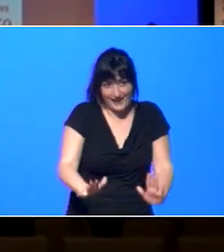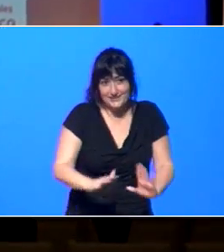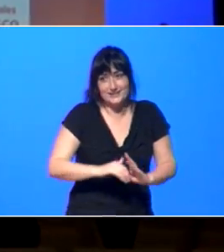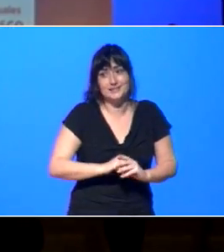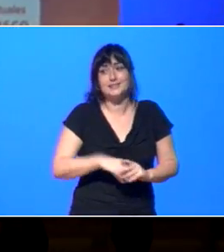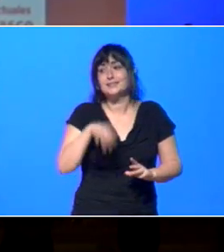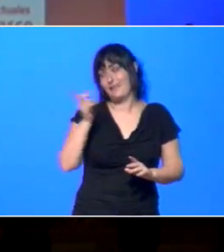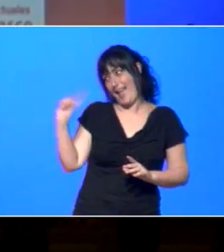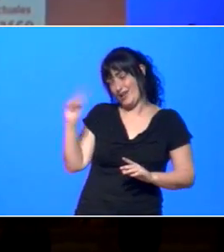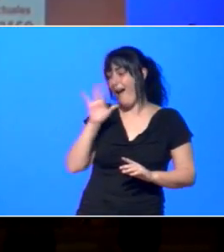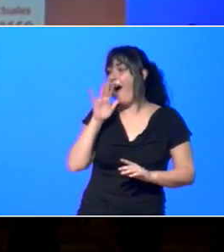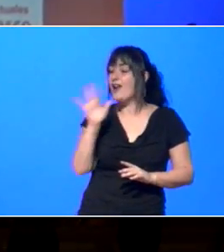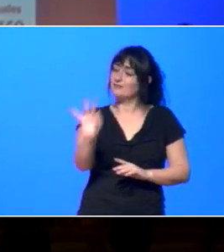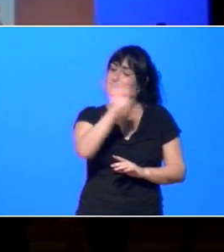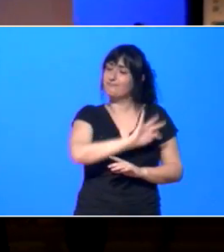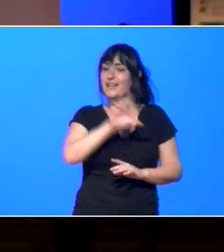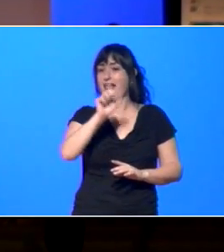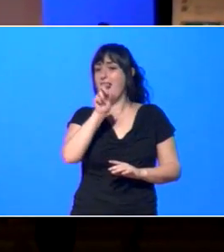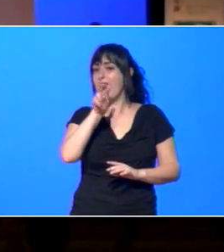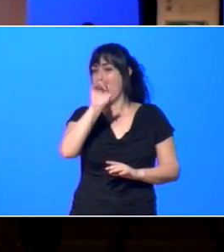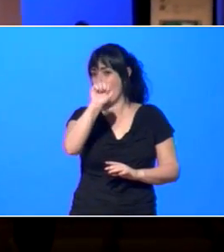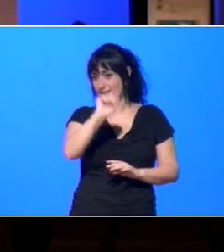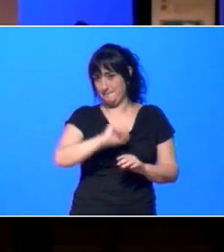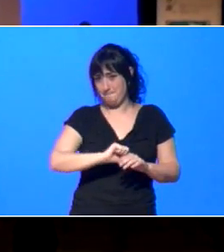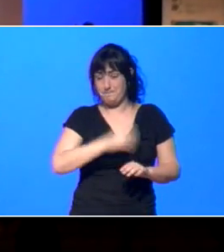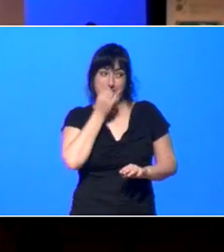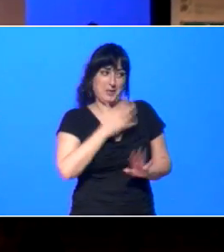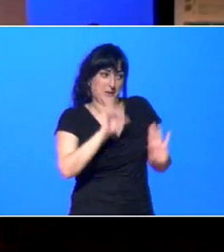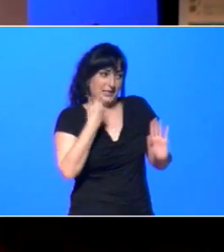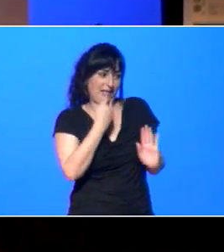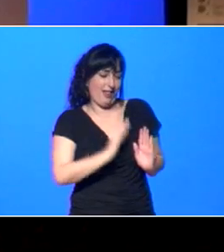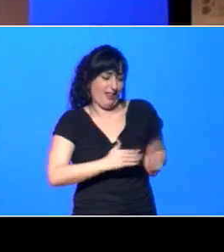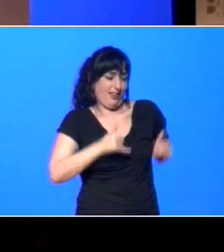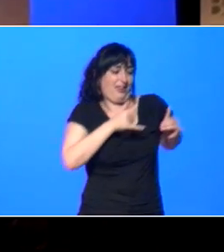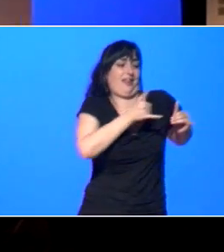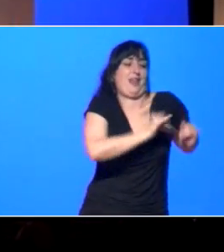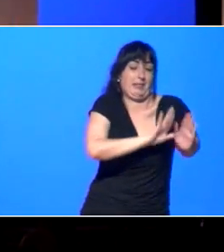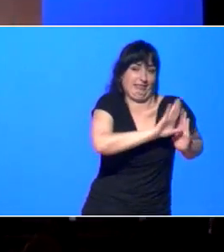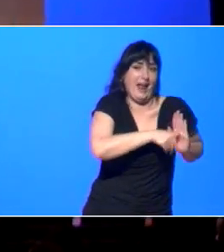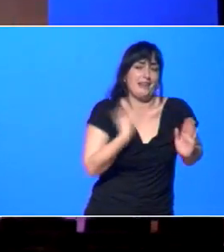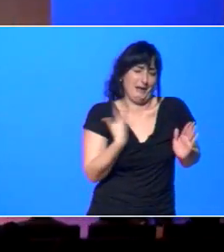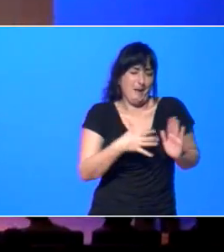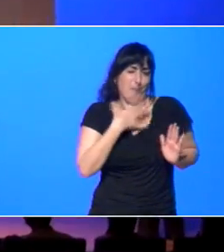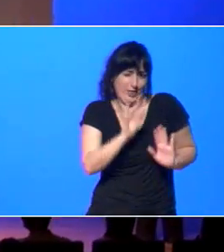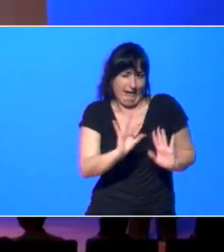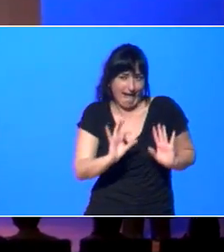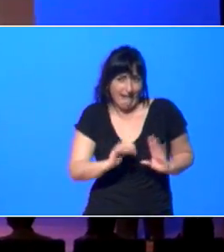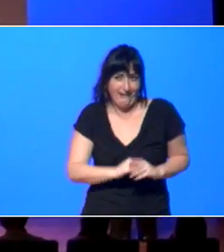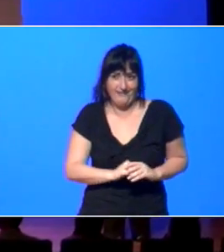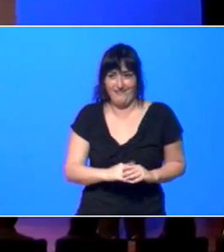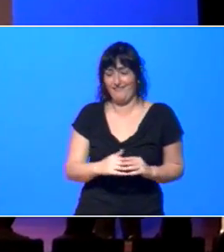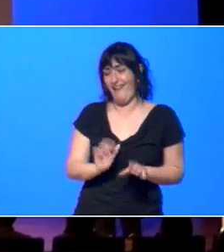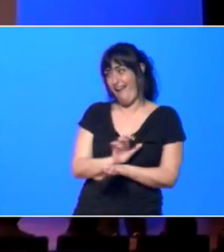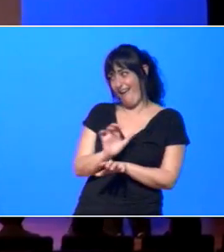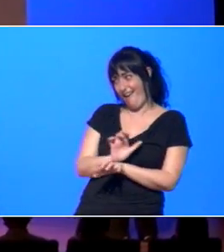Laura, ah, perfecto. O sea que ya esperamos un poco. Sí. O sea que sí, podría haber llegado un poco más tarde todavía. No, no. A ver si lo llego a saber, no corro